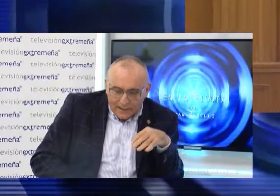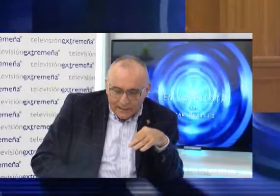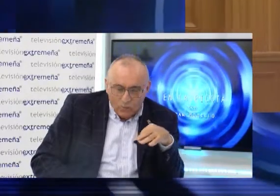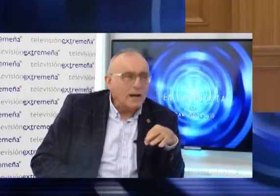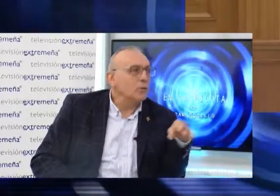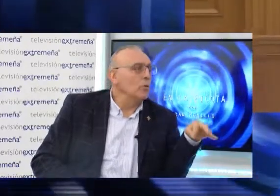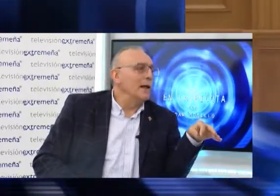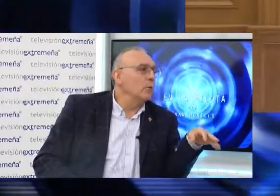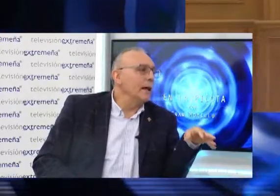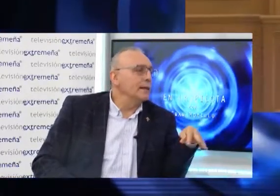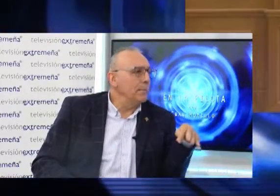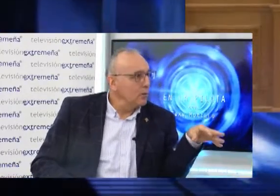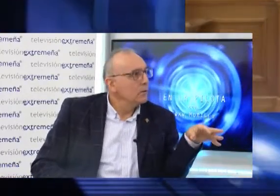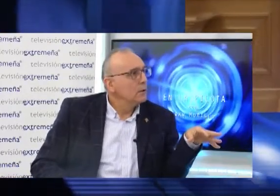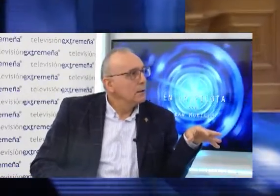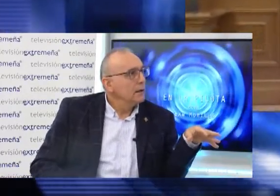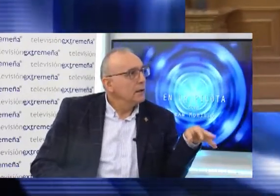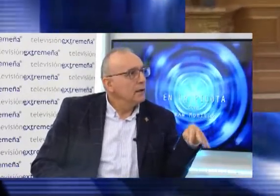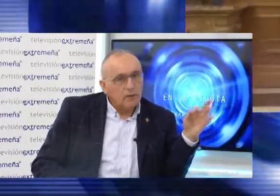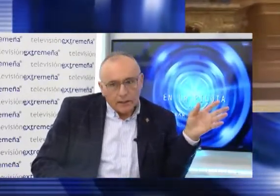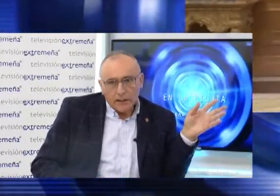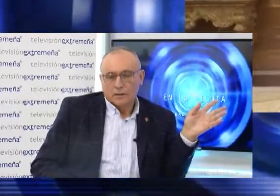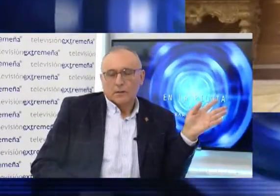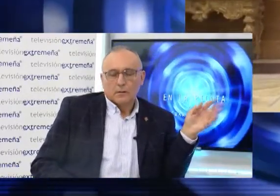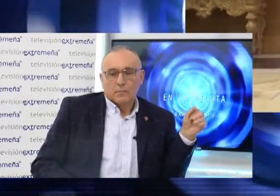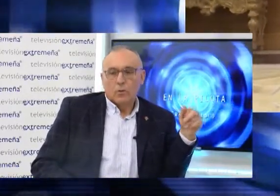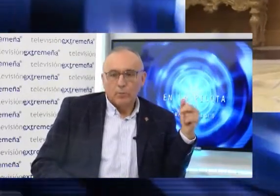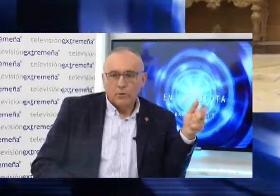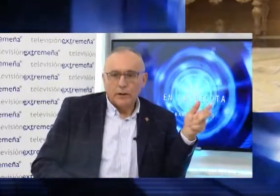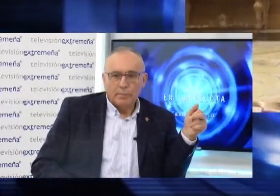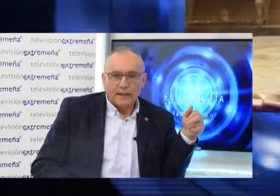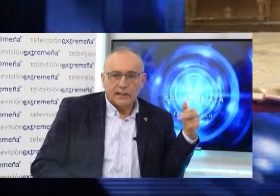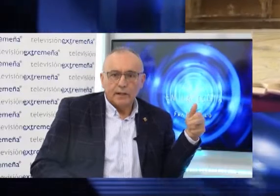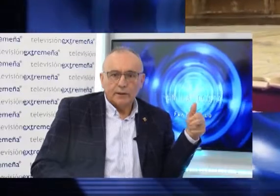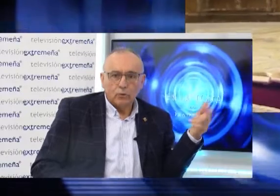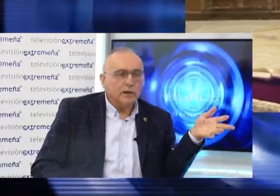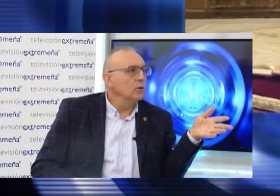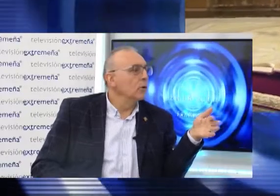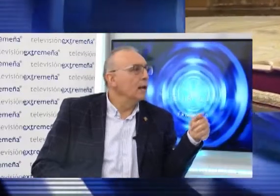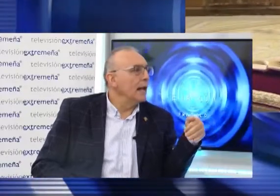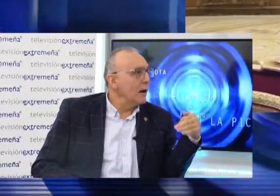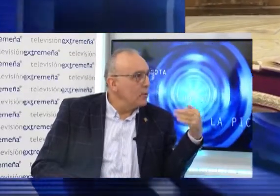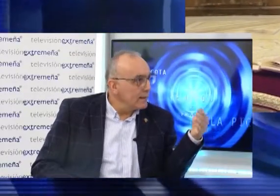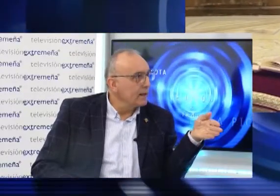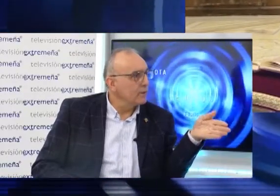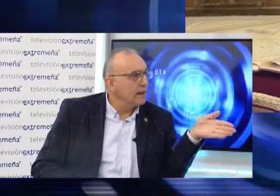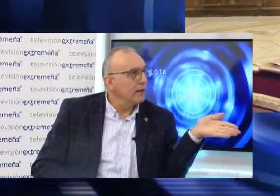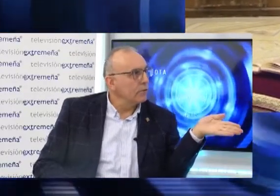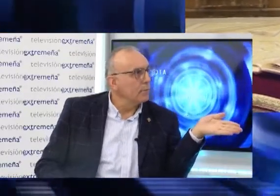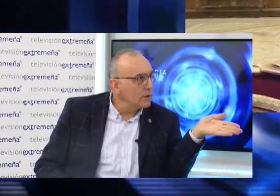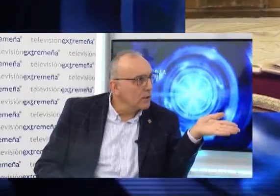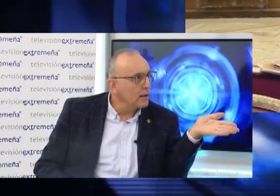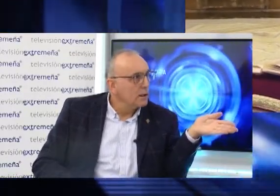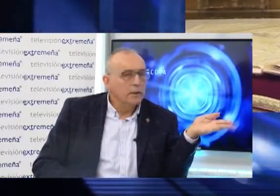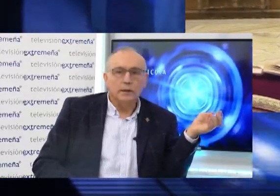que es una tomadura de pelo. Y Z lo han puesto ahí para seguir destruyendo la unidad de la